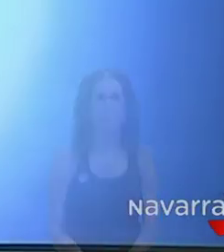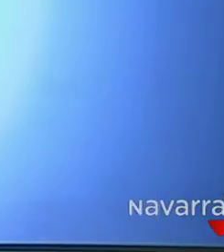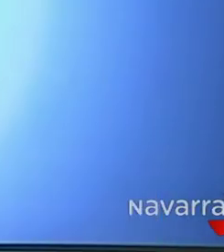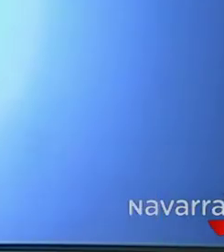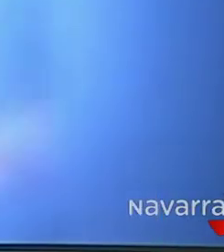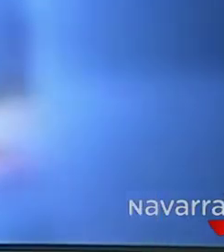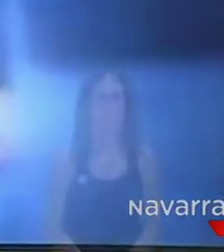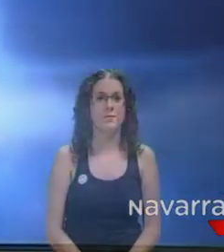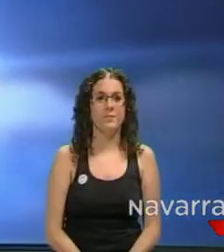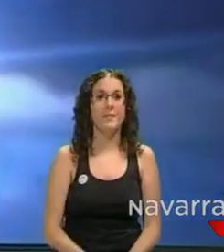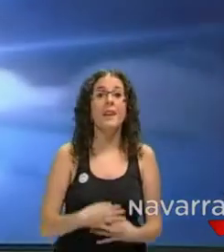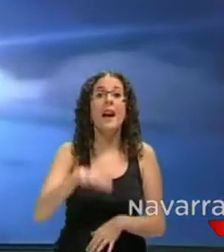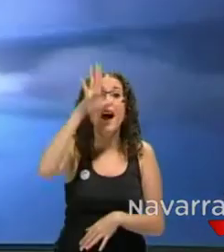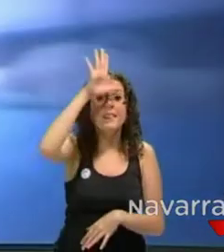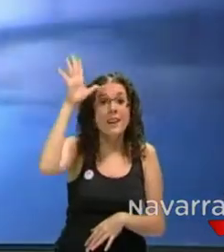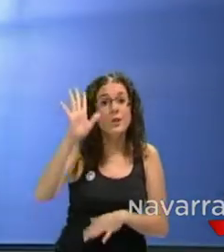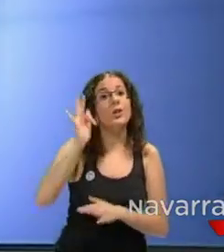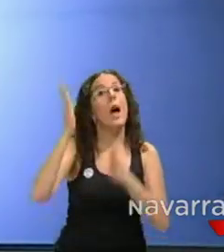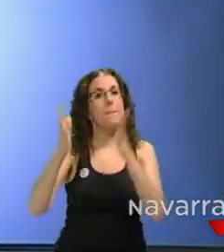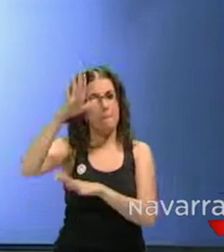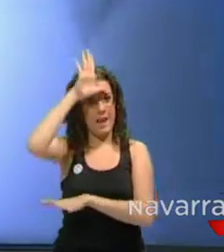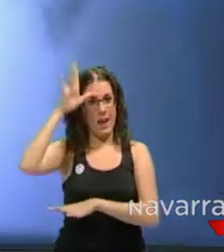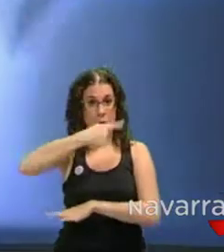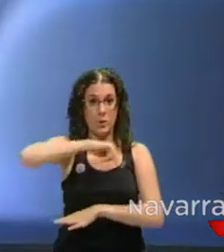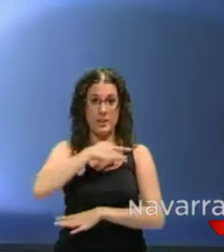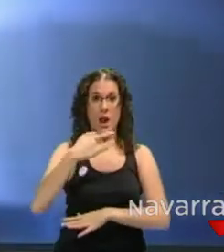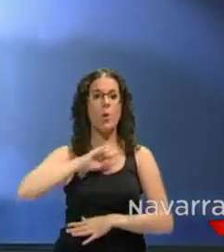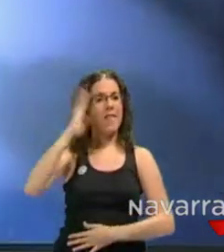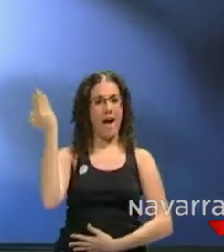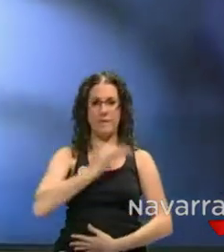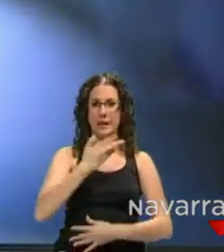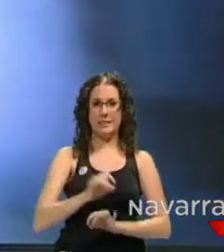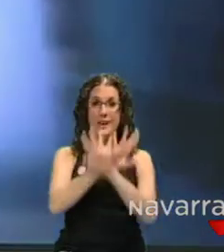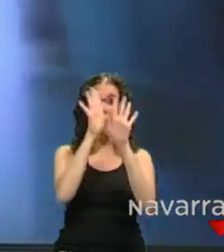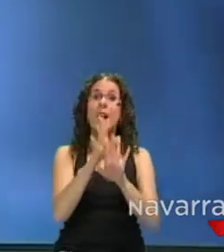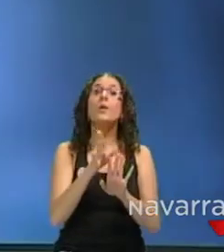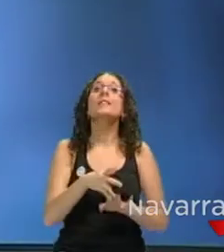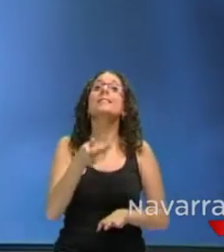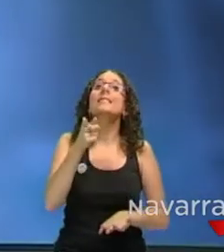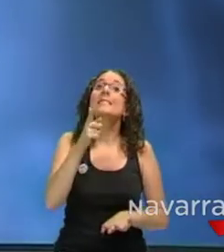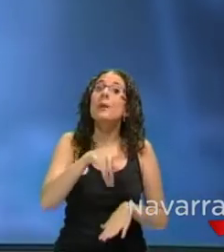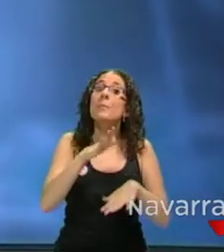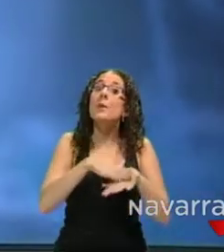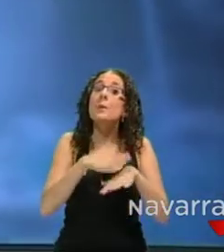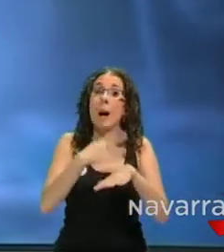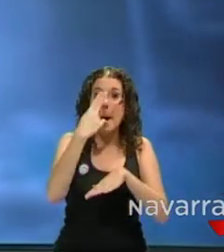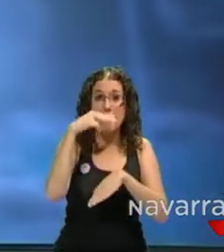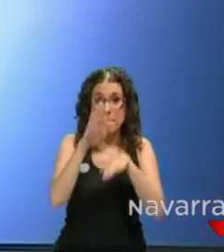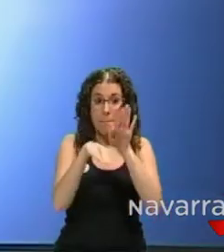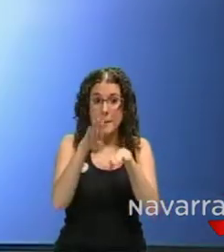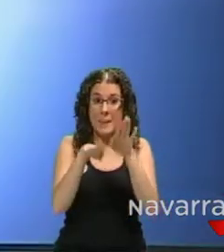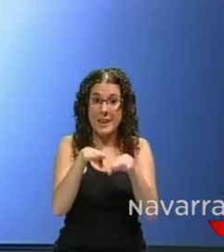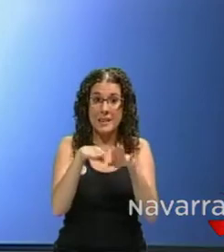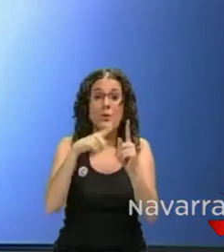El calor y el verano afectan directamente a nuestra salud, también a través de los pies. Cuando el mercurio sube, cambiamos las botas